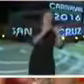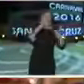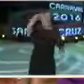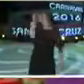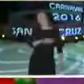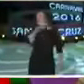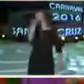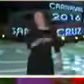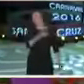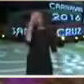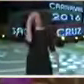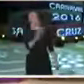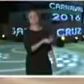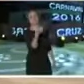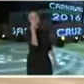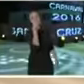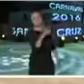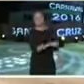Tenerife.